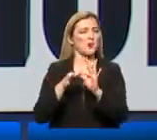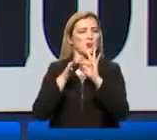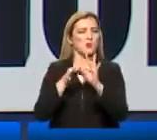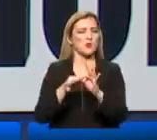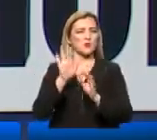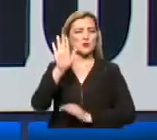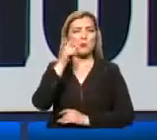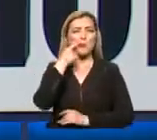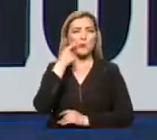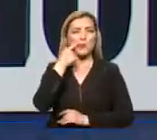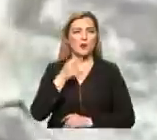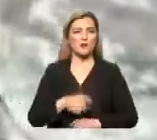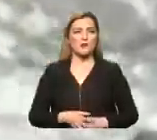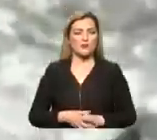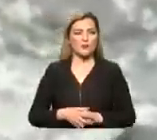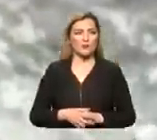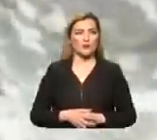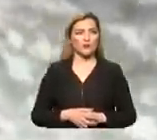es el progenitor.